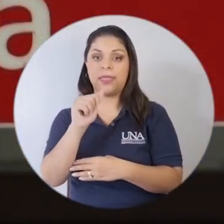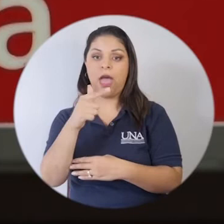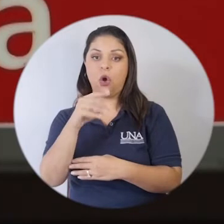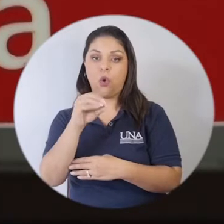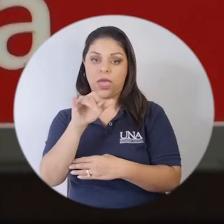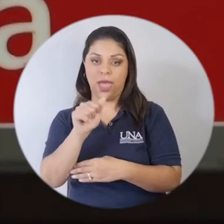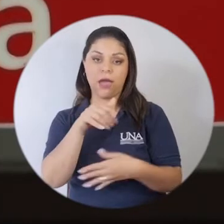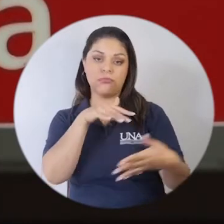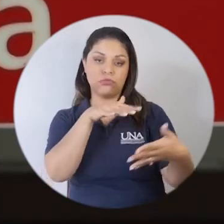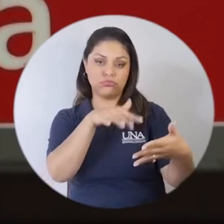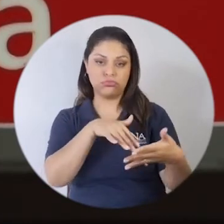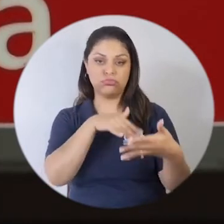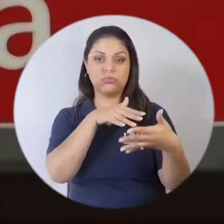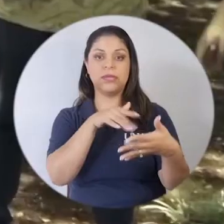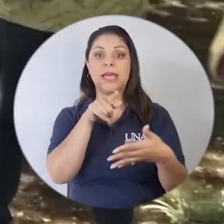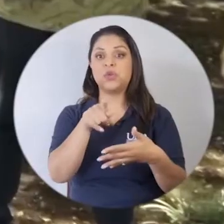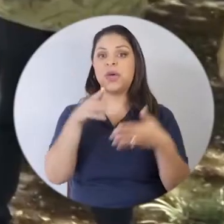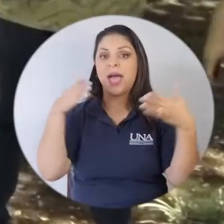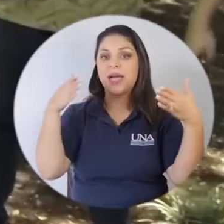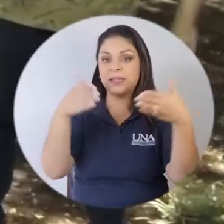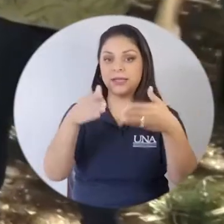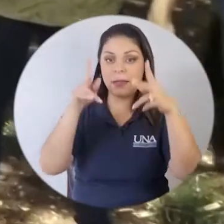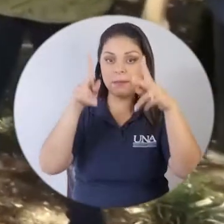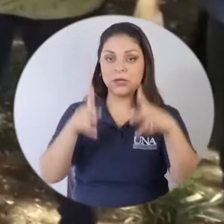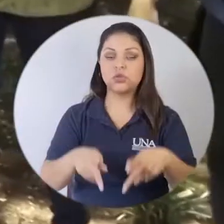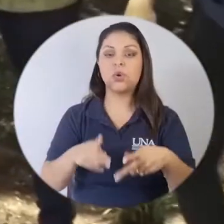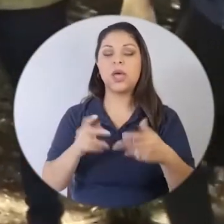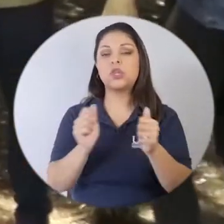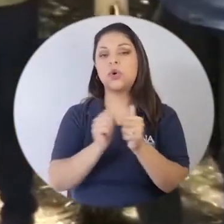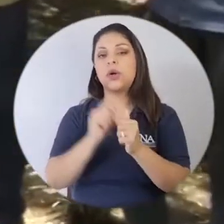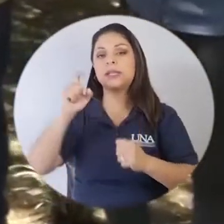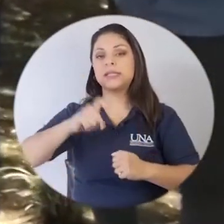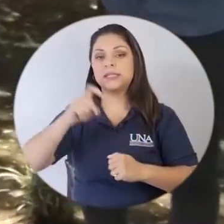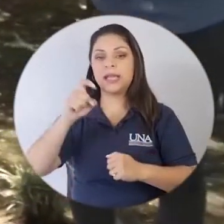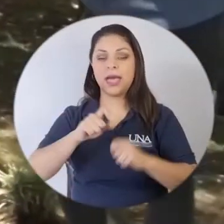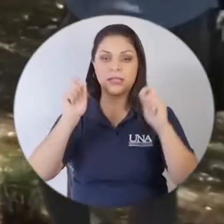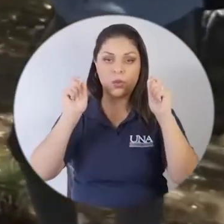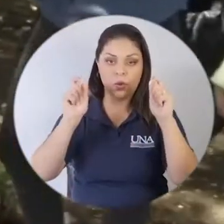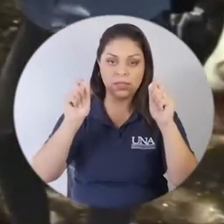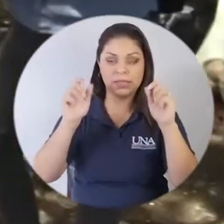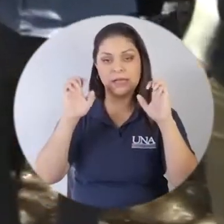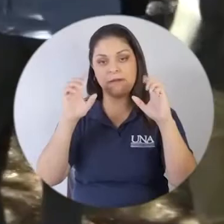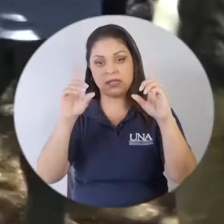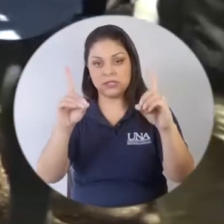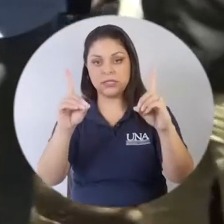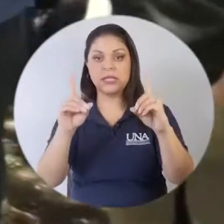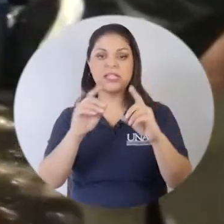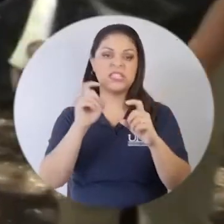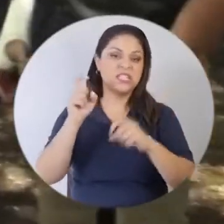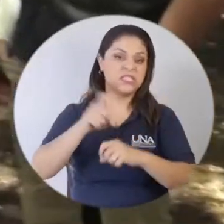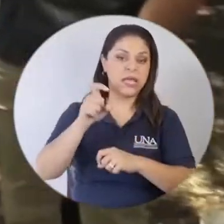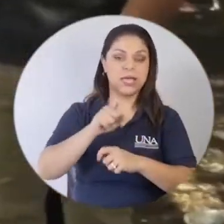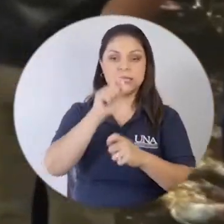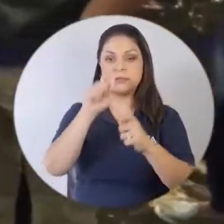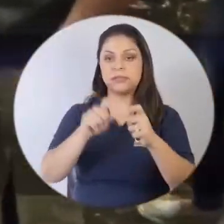necesidades educativas, necesidades de aprendizaje específicas y discapacidad. Una de